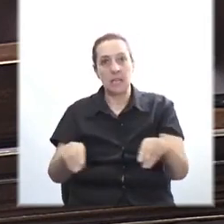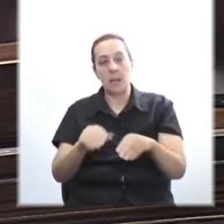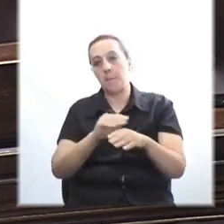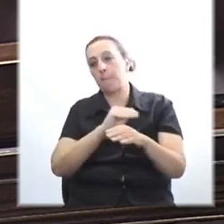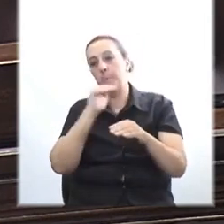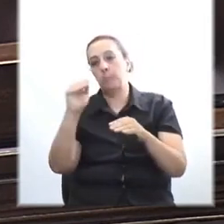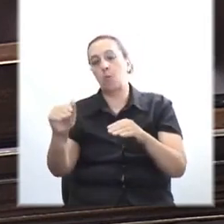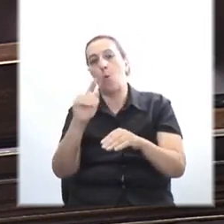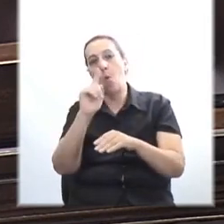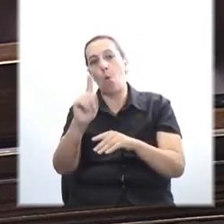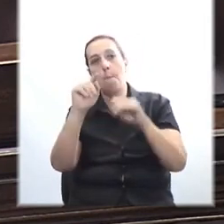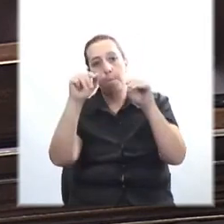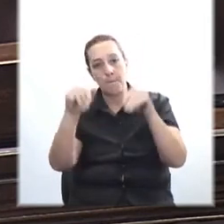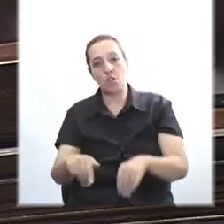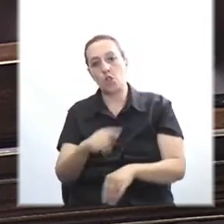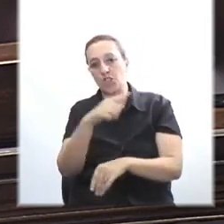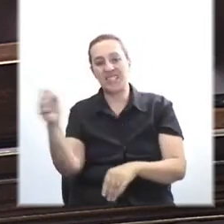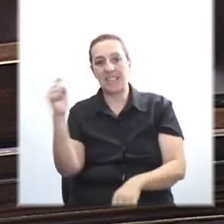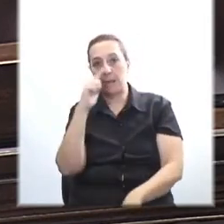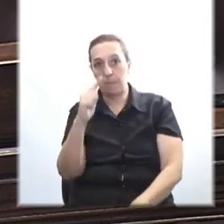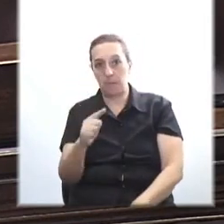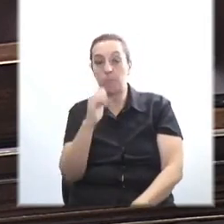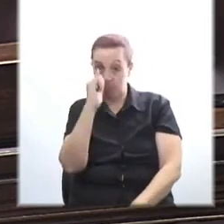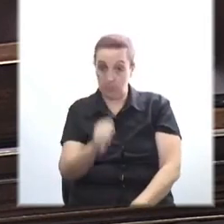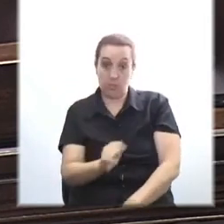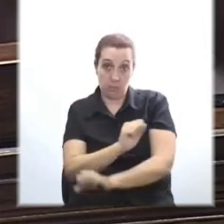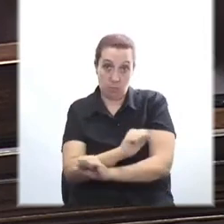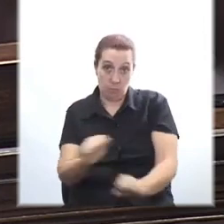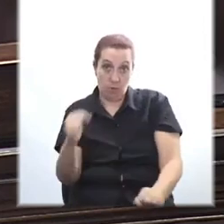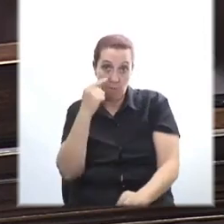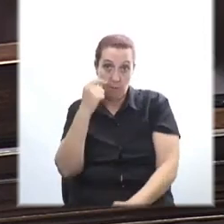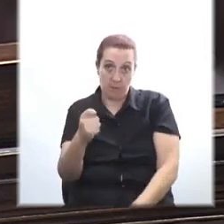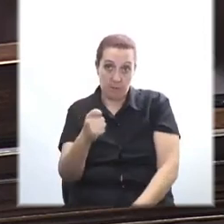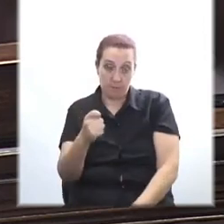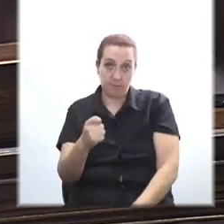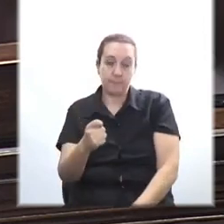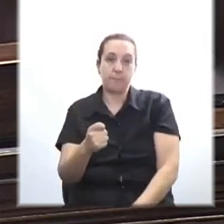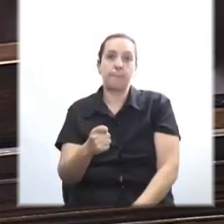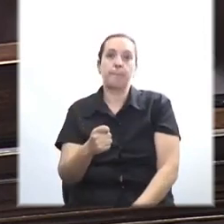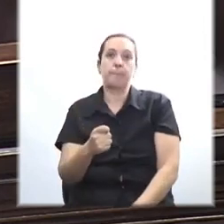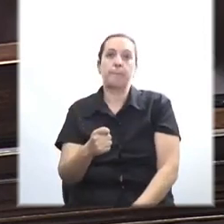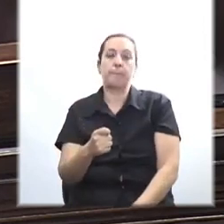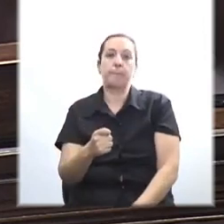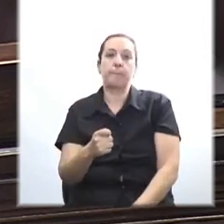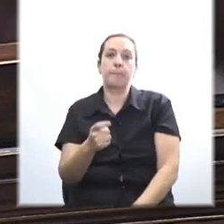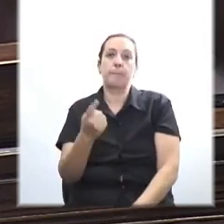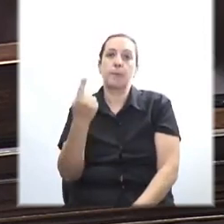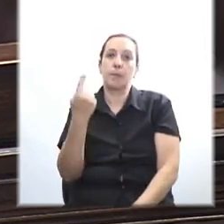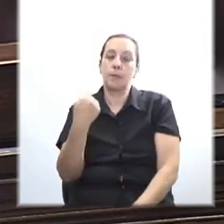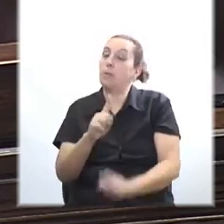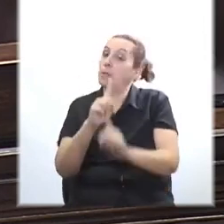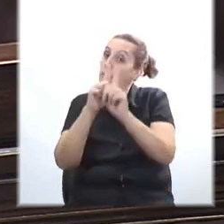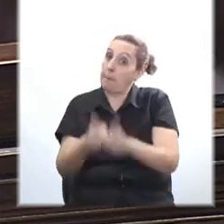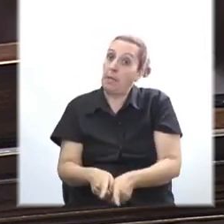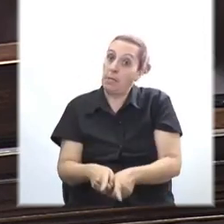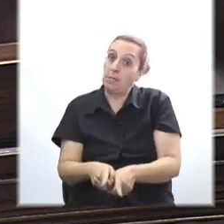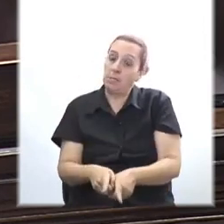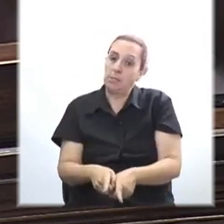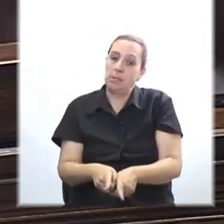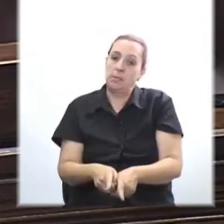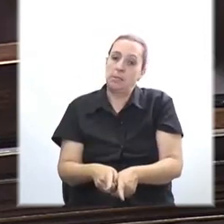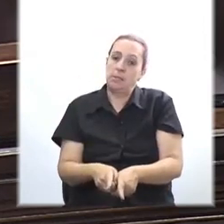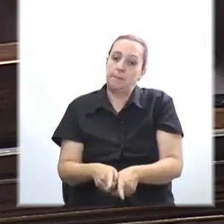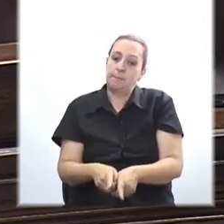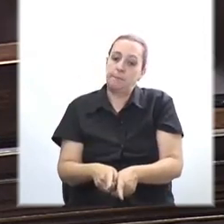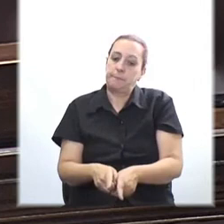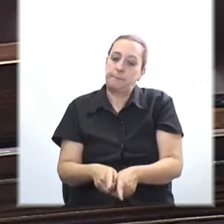1.100.000, sí se pueden prever los incendios forestales. Y sobre todas las cosas, lo